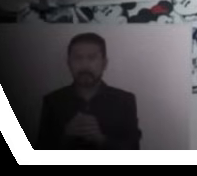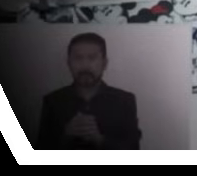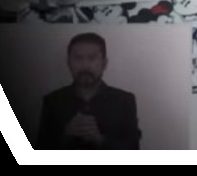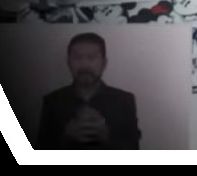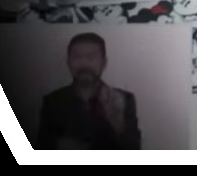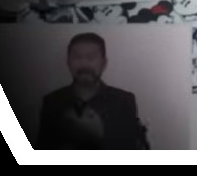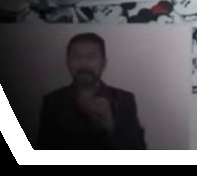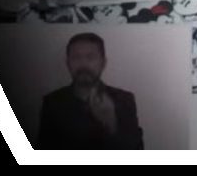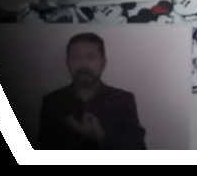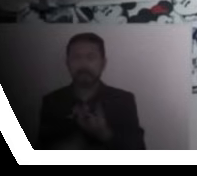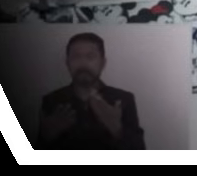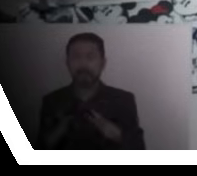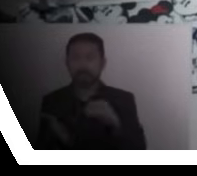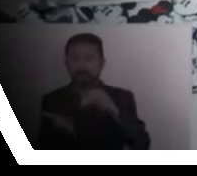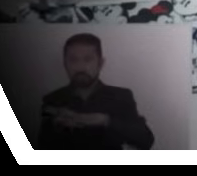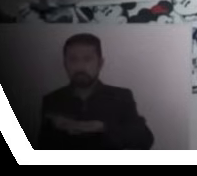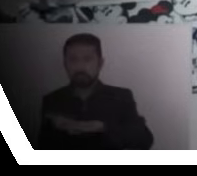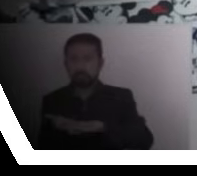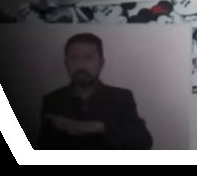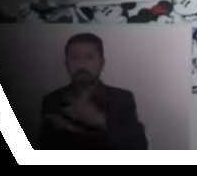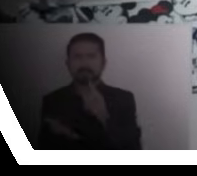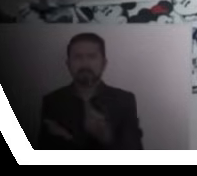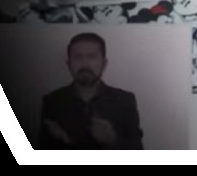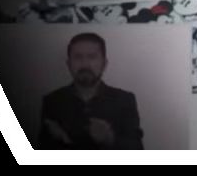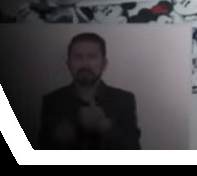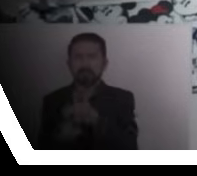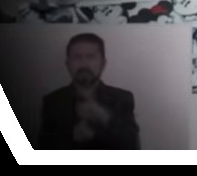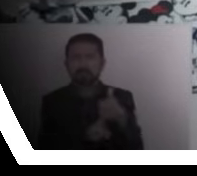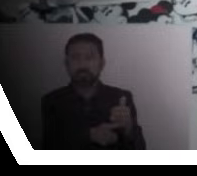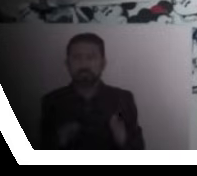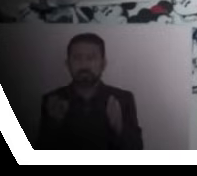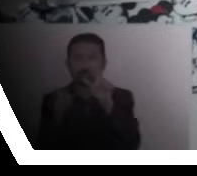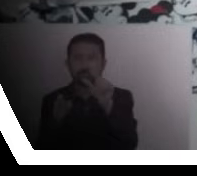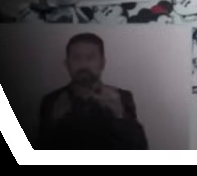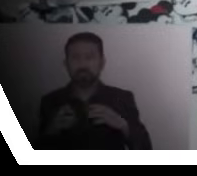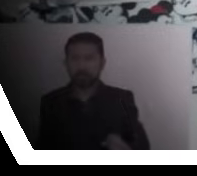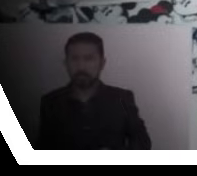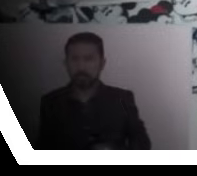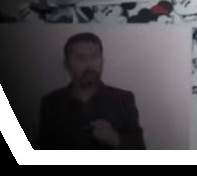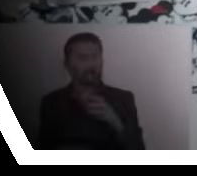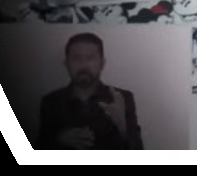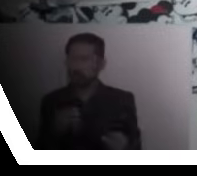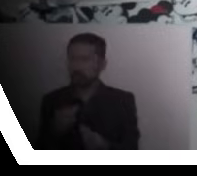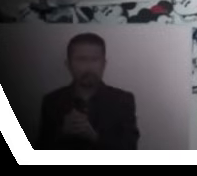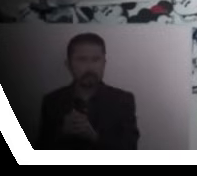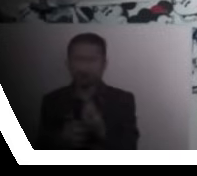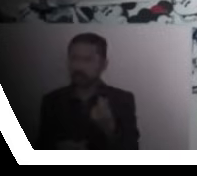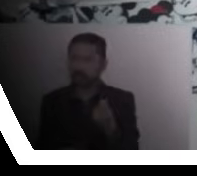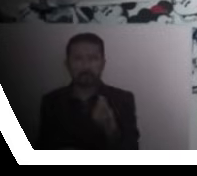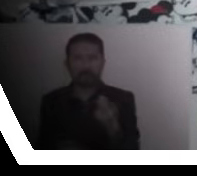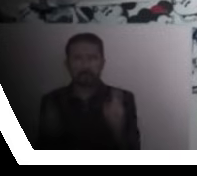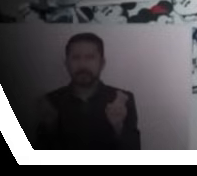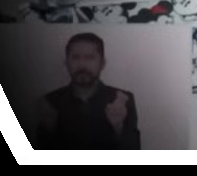aquellas necesidades que han sido plasmadas por cada una de las instituciones no estamos incorporando recursos lo